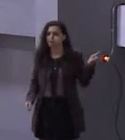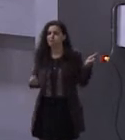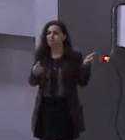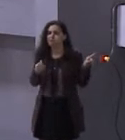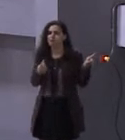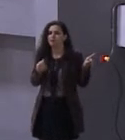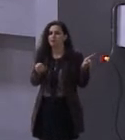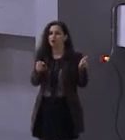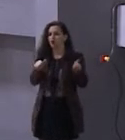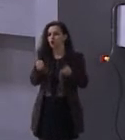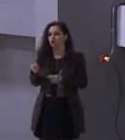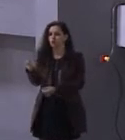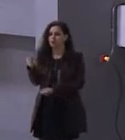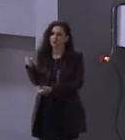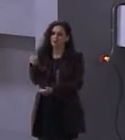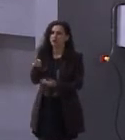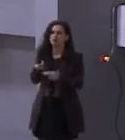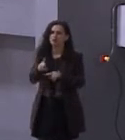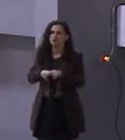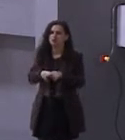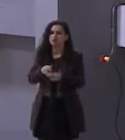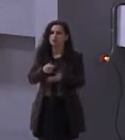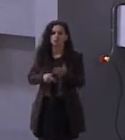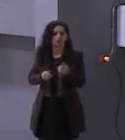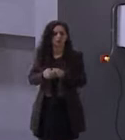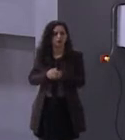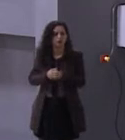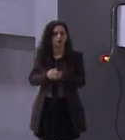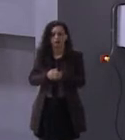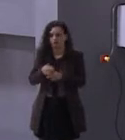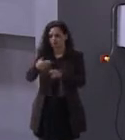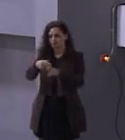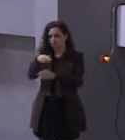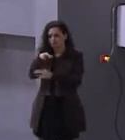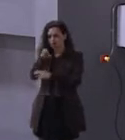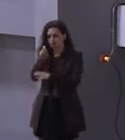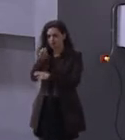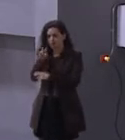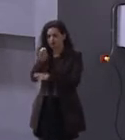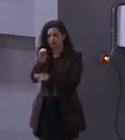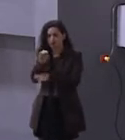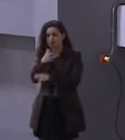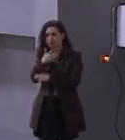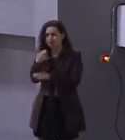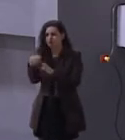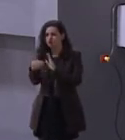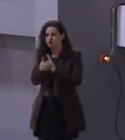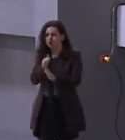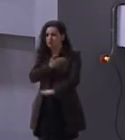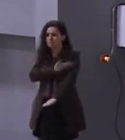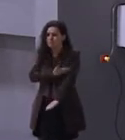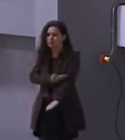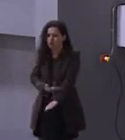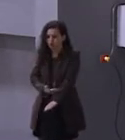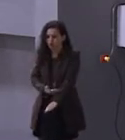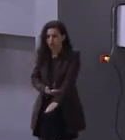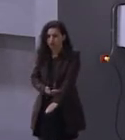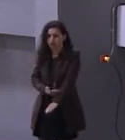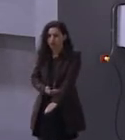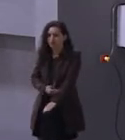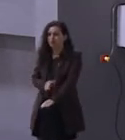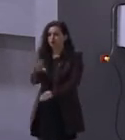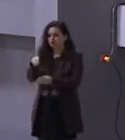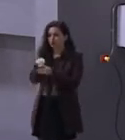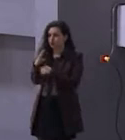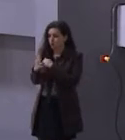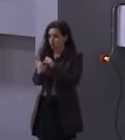un recurso que tiene que ver con pasivos, como quedó en el acuerdo, que son 500 mil millones en los